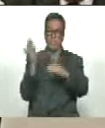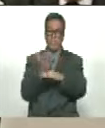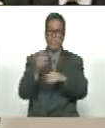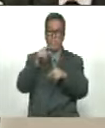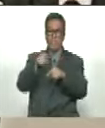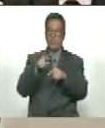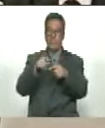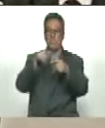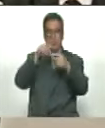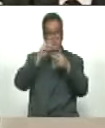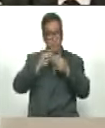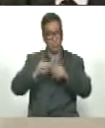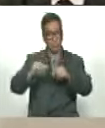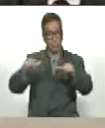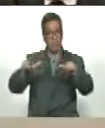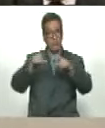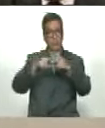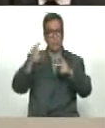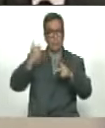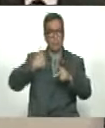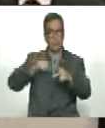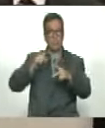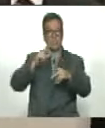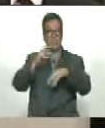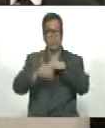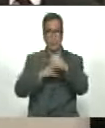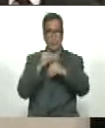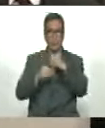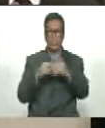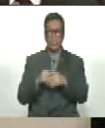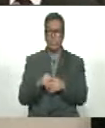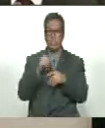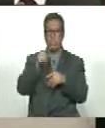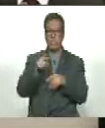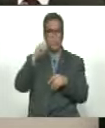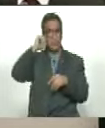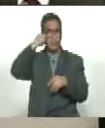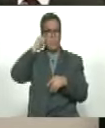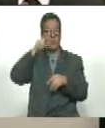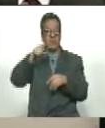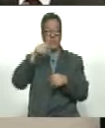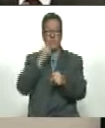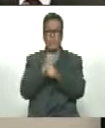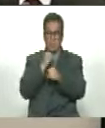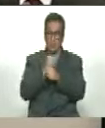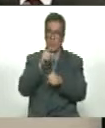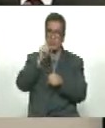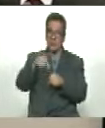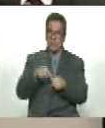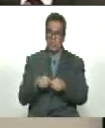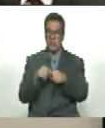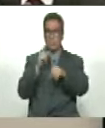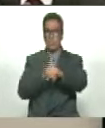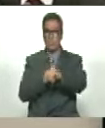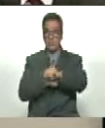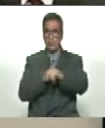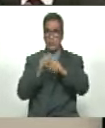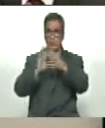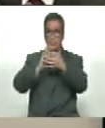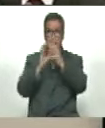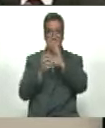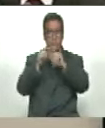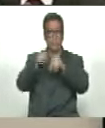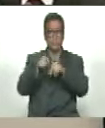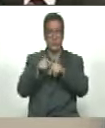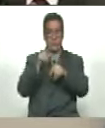de esa flexibilización que ellos han venido aplicando. Y hay que recordar, en función también de una situación geopolítica que ha